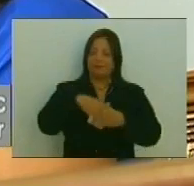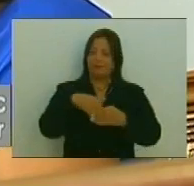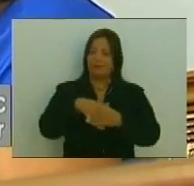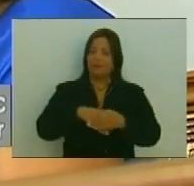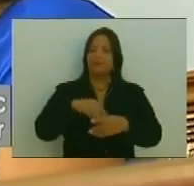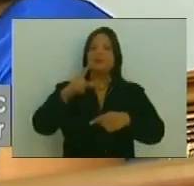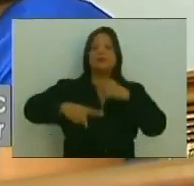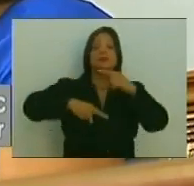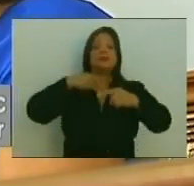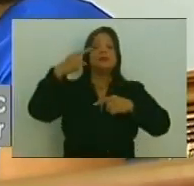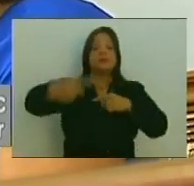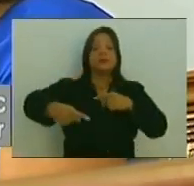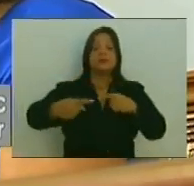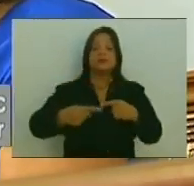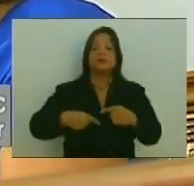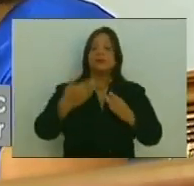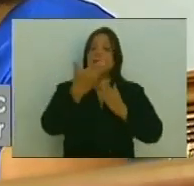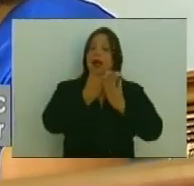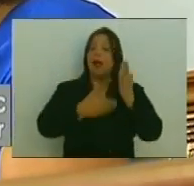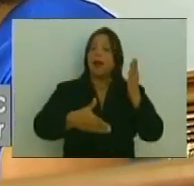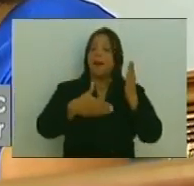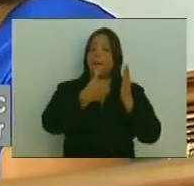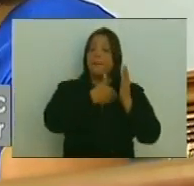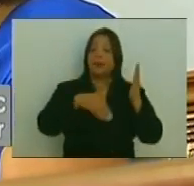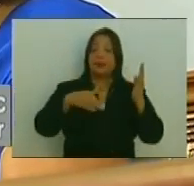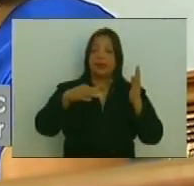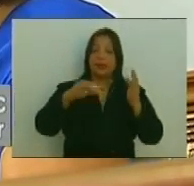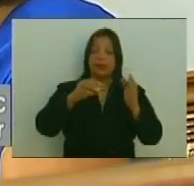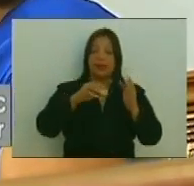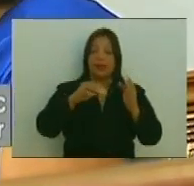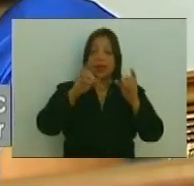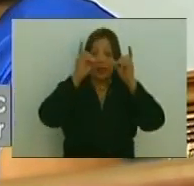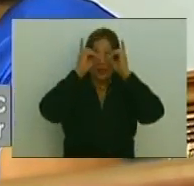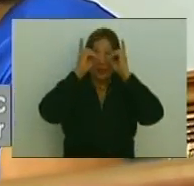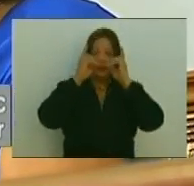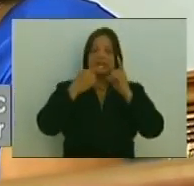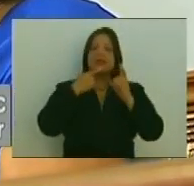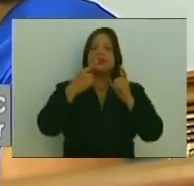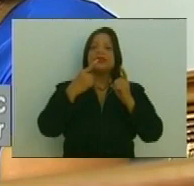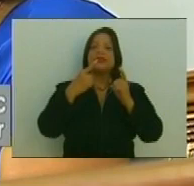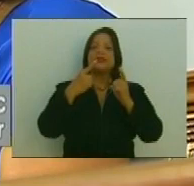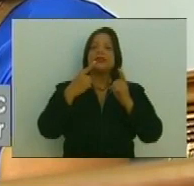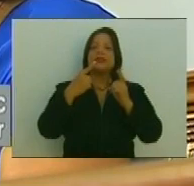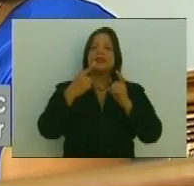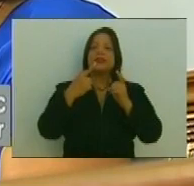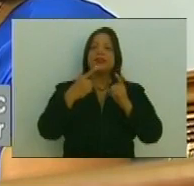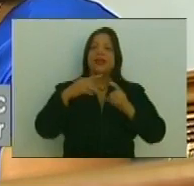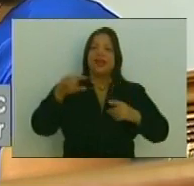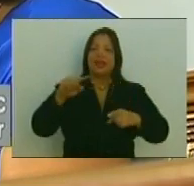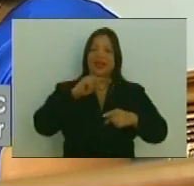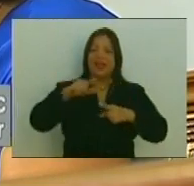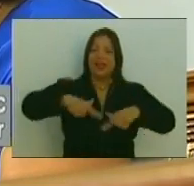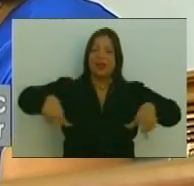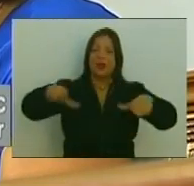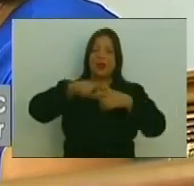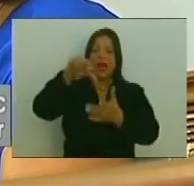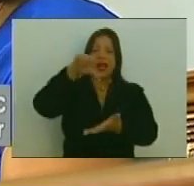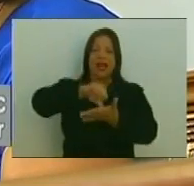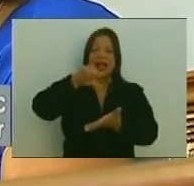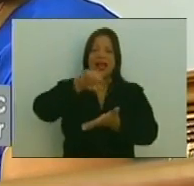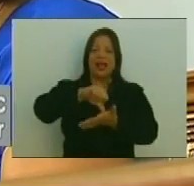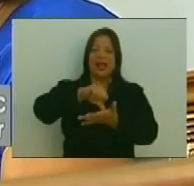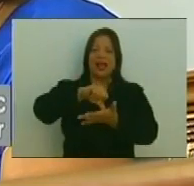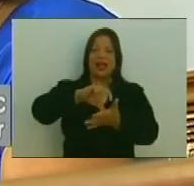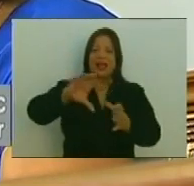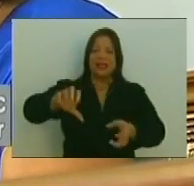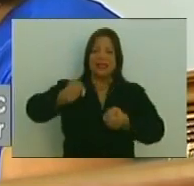A continuación, la presidenta informó al Pleno que en la ciudad de San Salvador, capital de la República